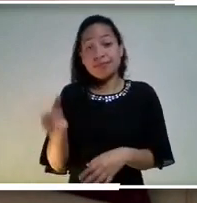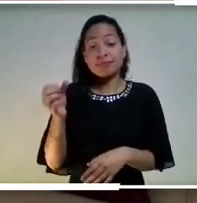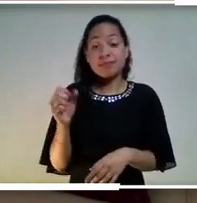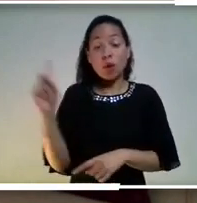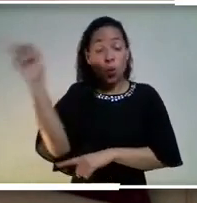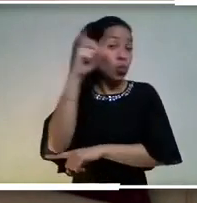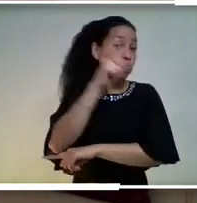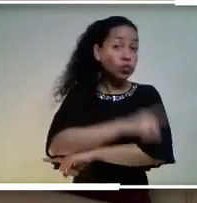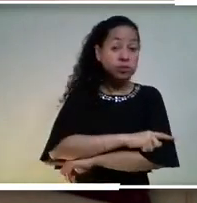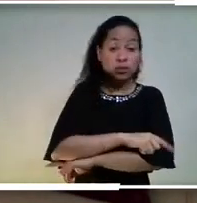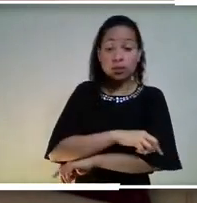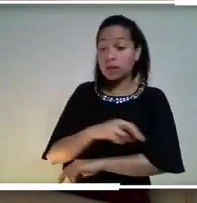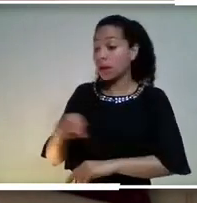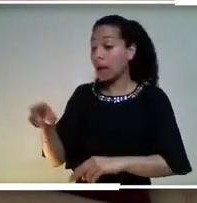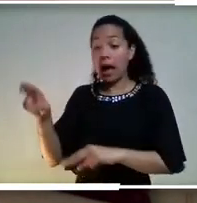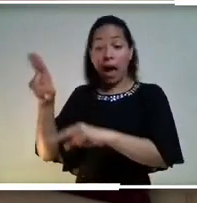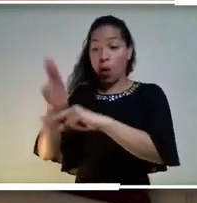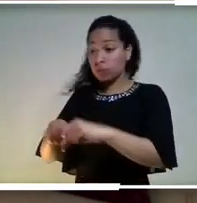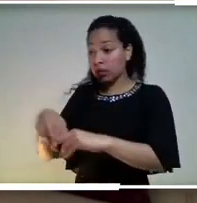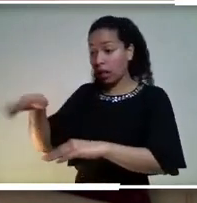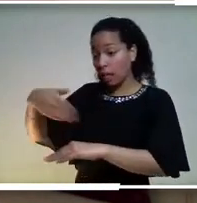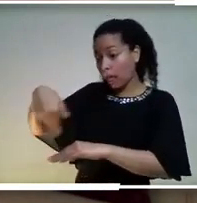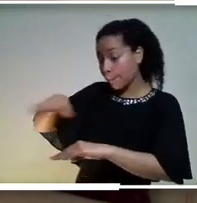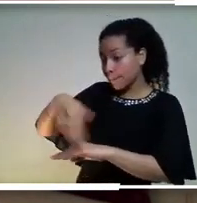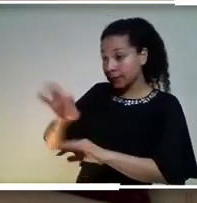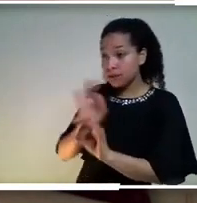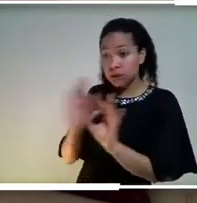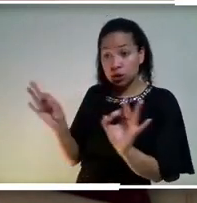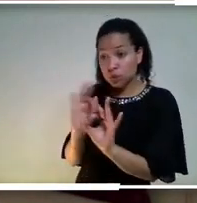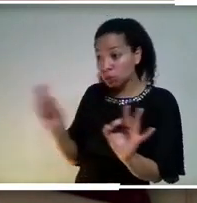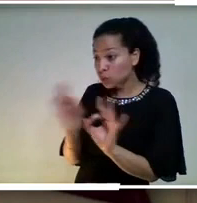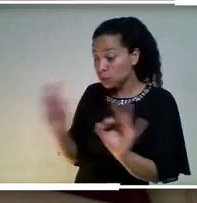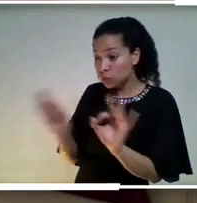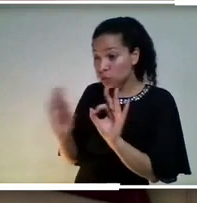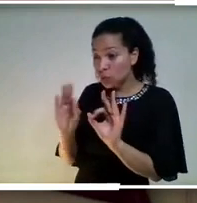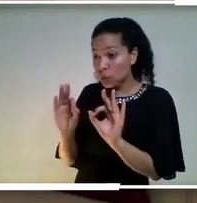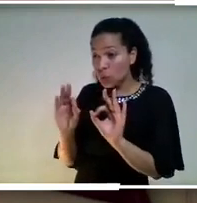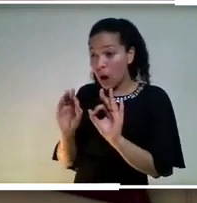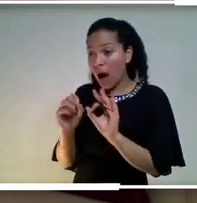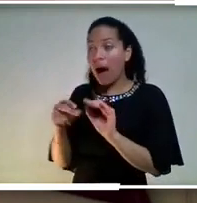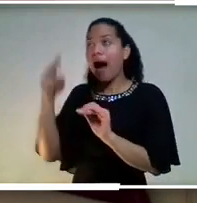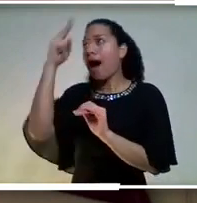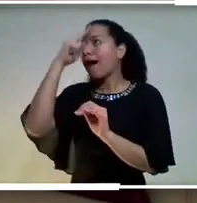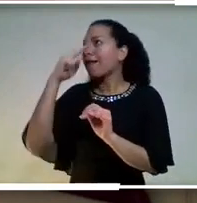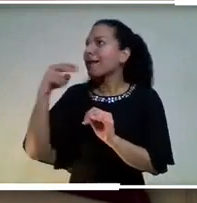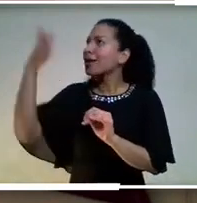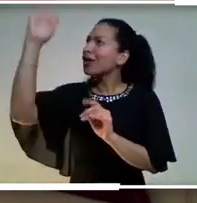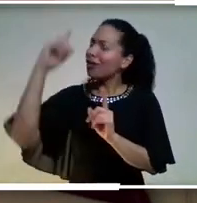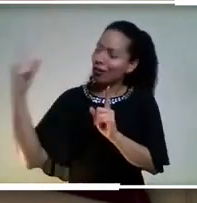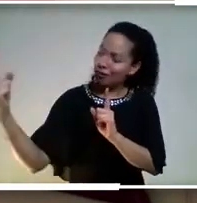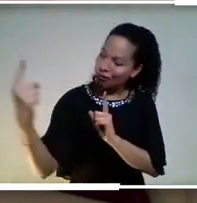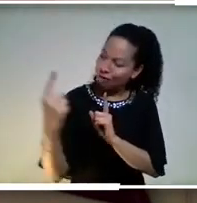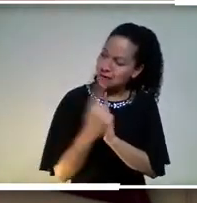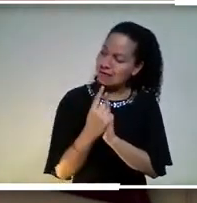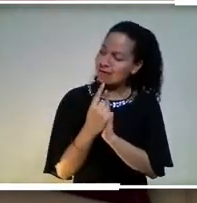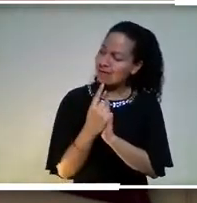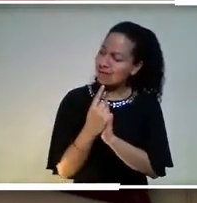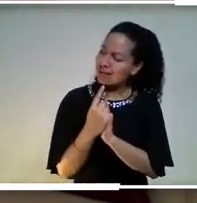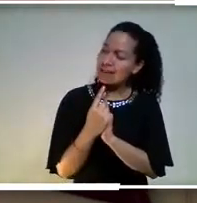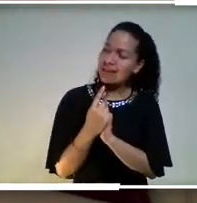dios nunca se ven por última vez habrá un reencuentro jesús lo prometió y él siempre dice la verdad